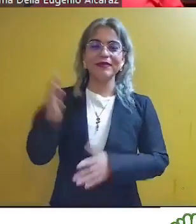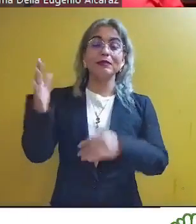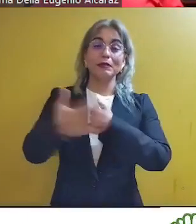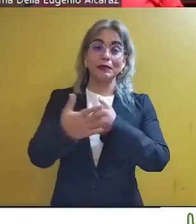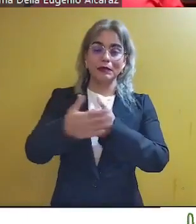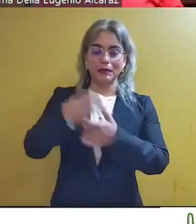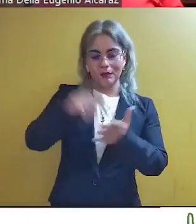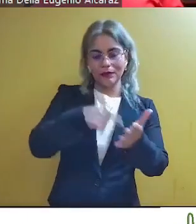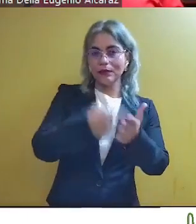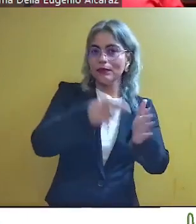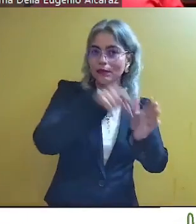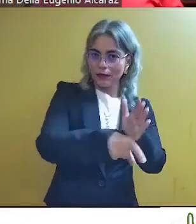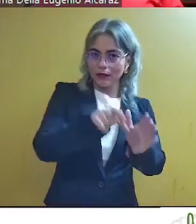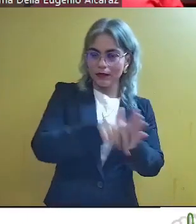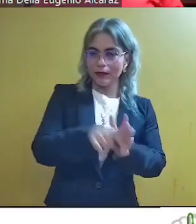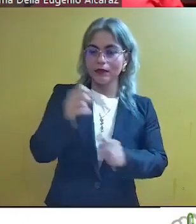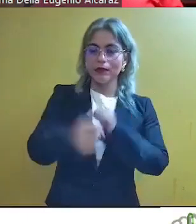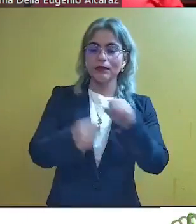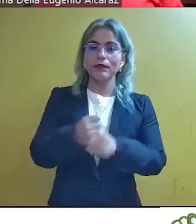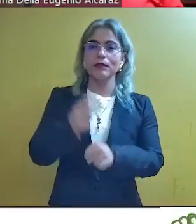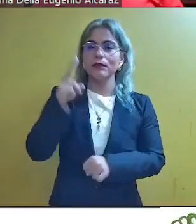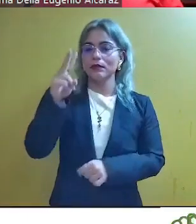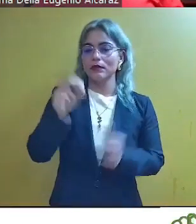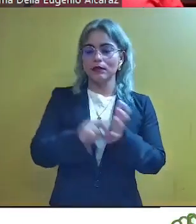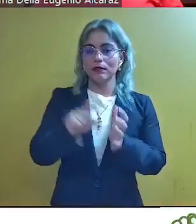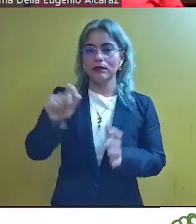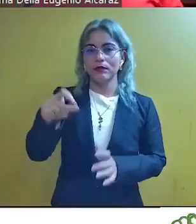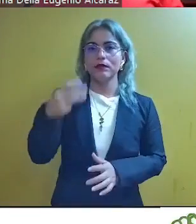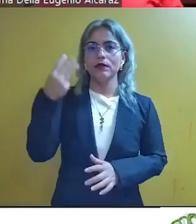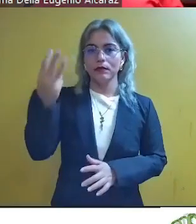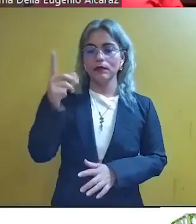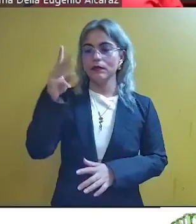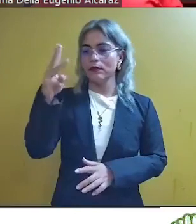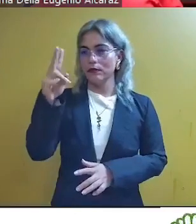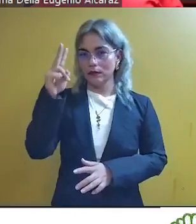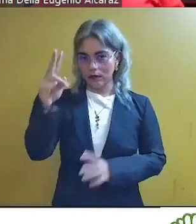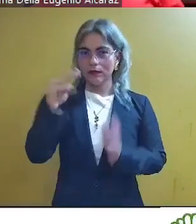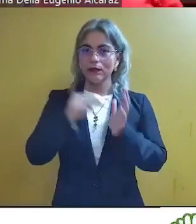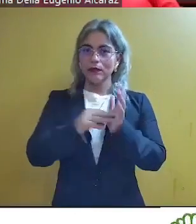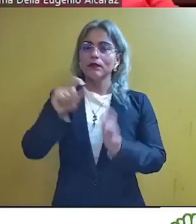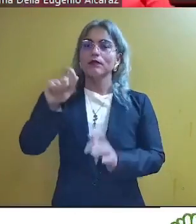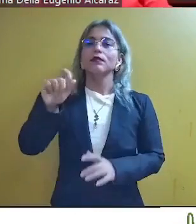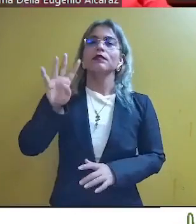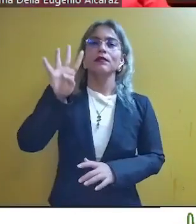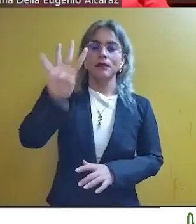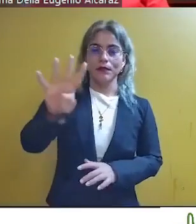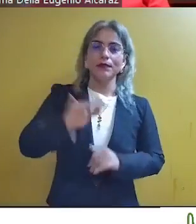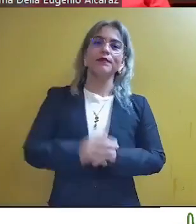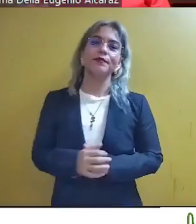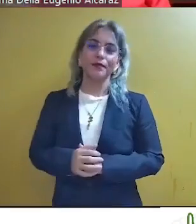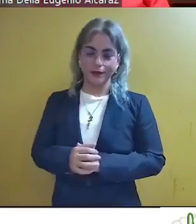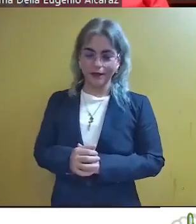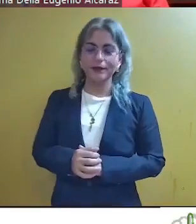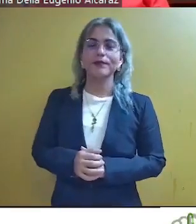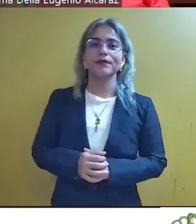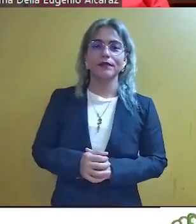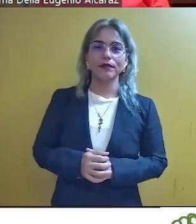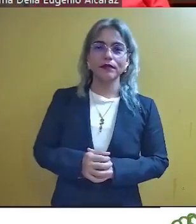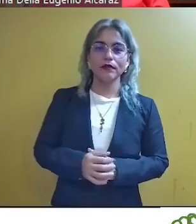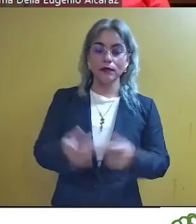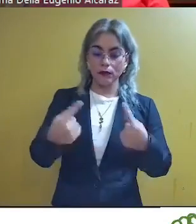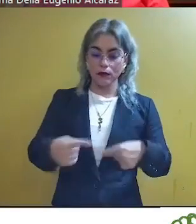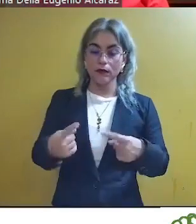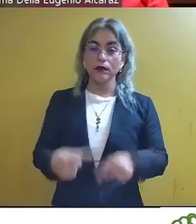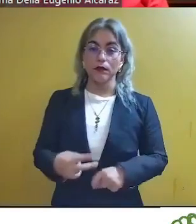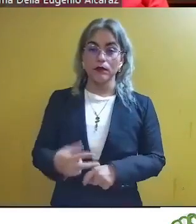2023-2024. Tener por cumplido los puntos 3, 4, 5, 6, 10 y 11 y en vías de cumplimiento el punto 8 de los